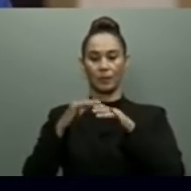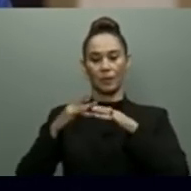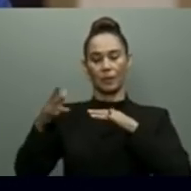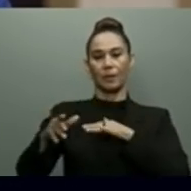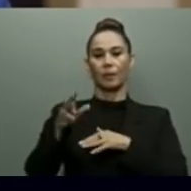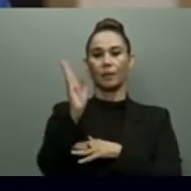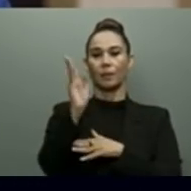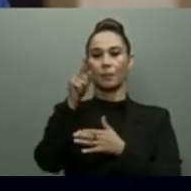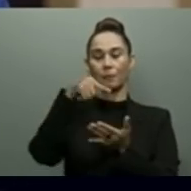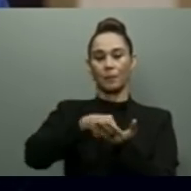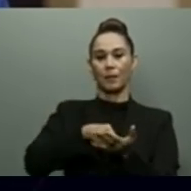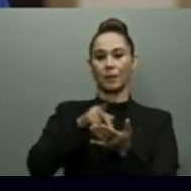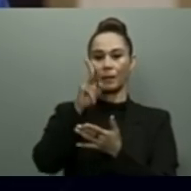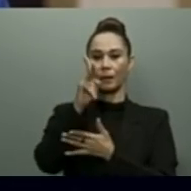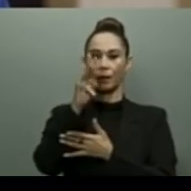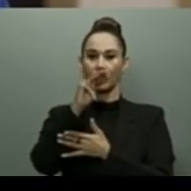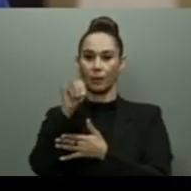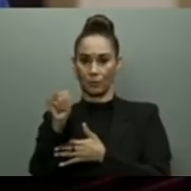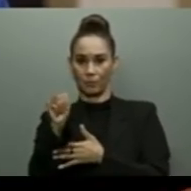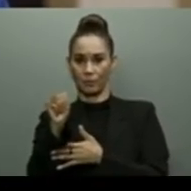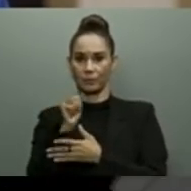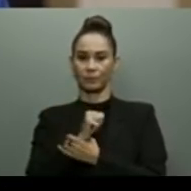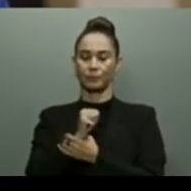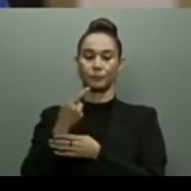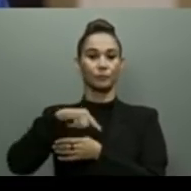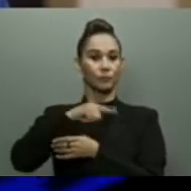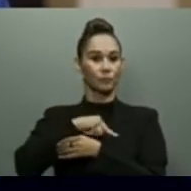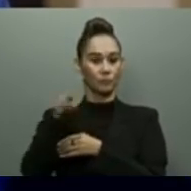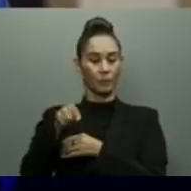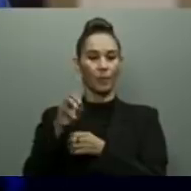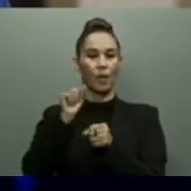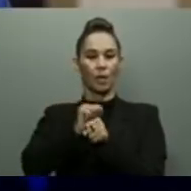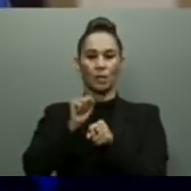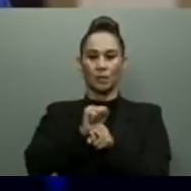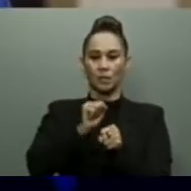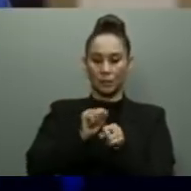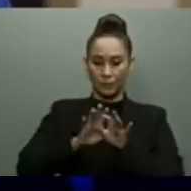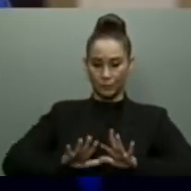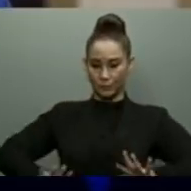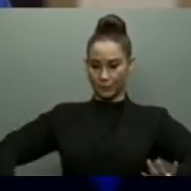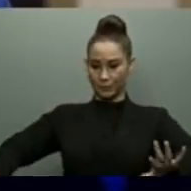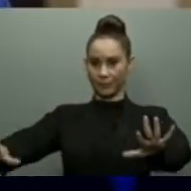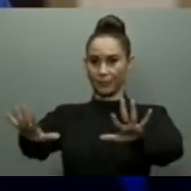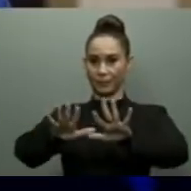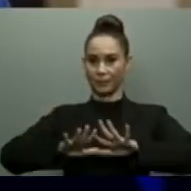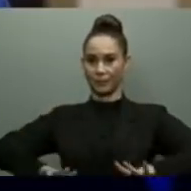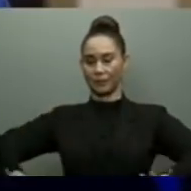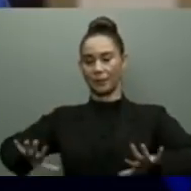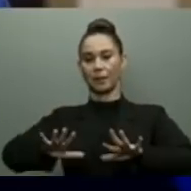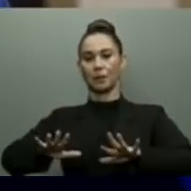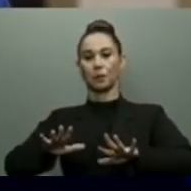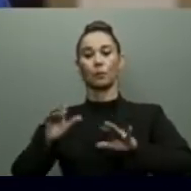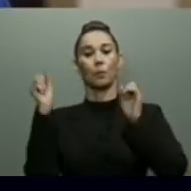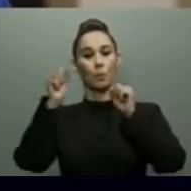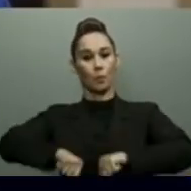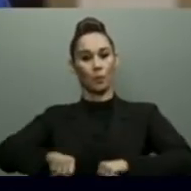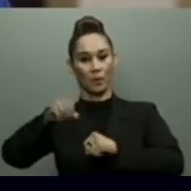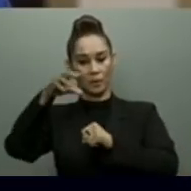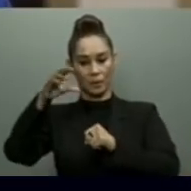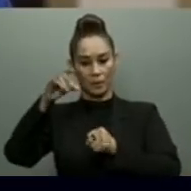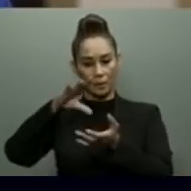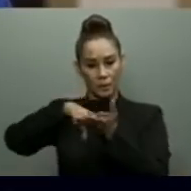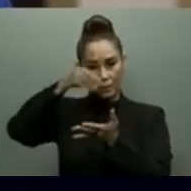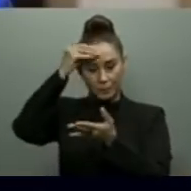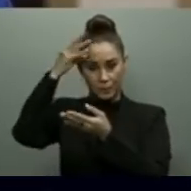1,000 kilómetros. En ese sentido, hemos previsto trabajar un escenario en el que se generen informaciones sobre el colapso